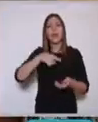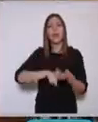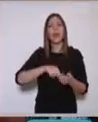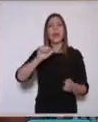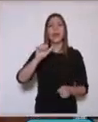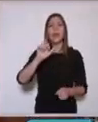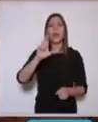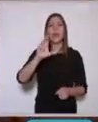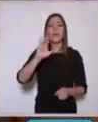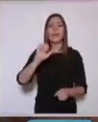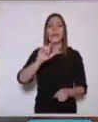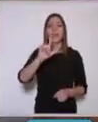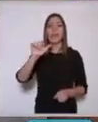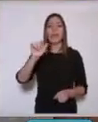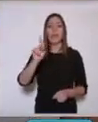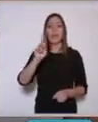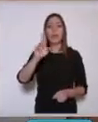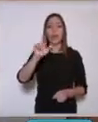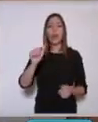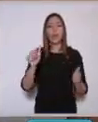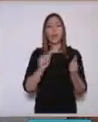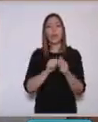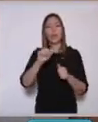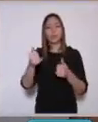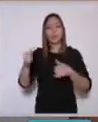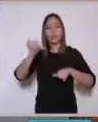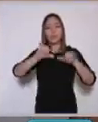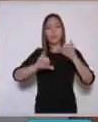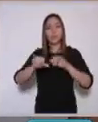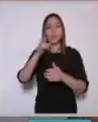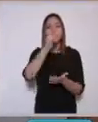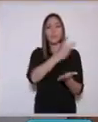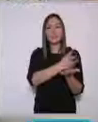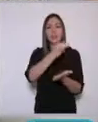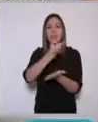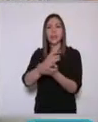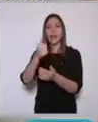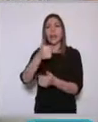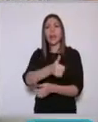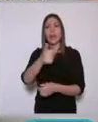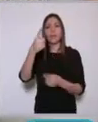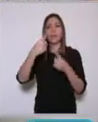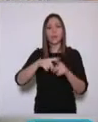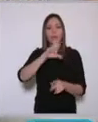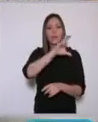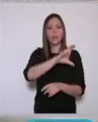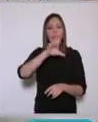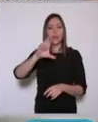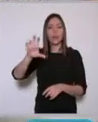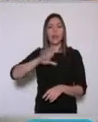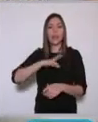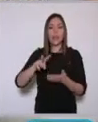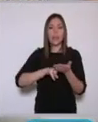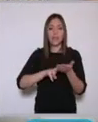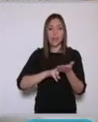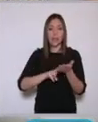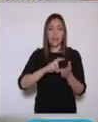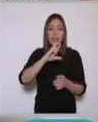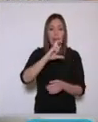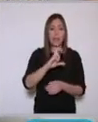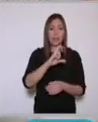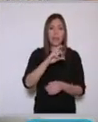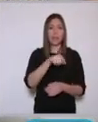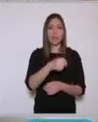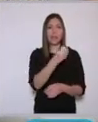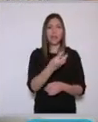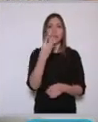Y enriquecidas con un ingrediente específico para cada solución. Hablamos de la mascarilla verde, que es